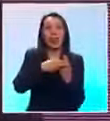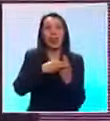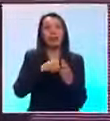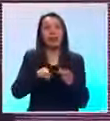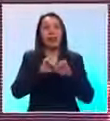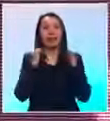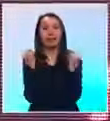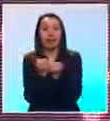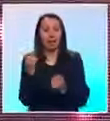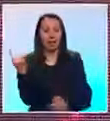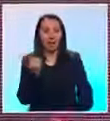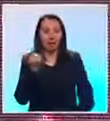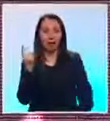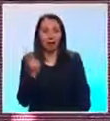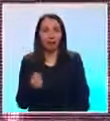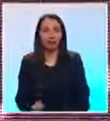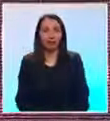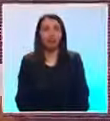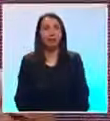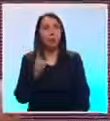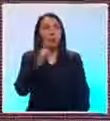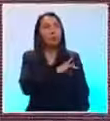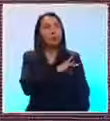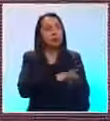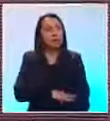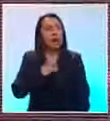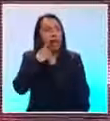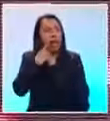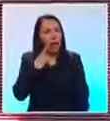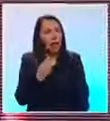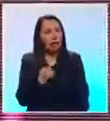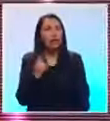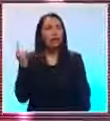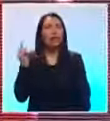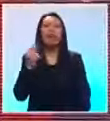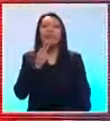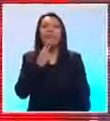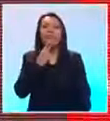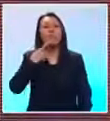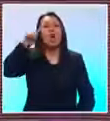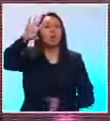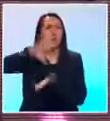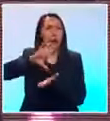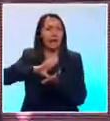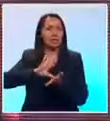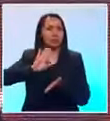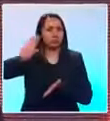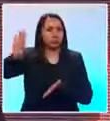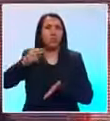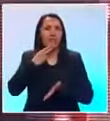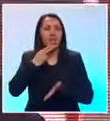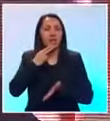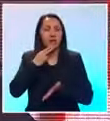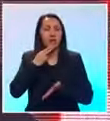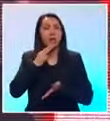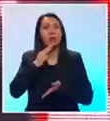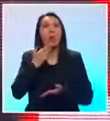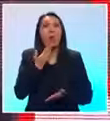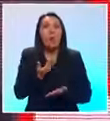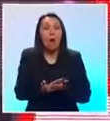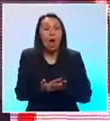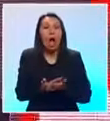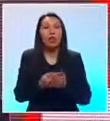en el Estadio Nacional. Hay un chileno que vive en el extranjero y que cada vez